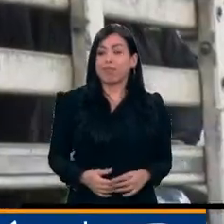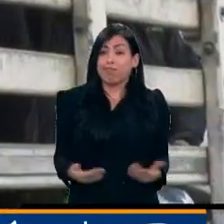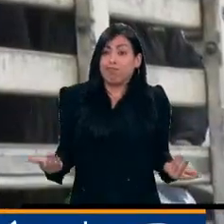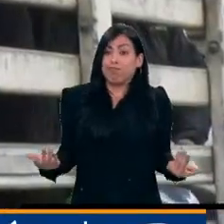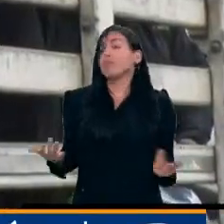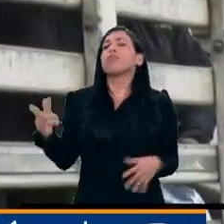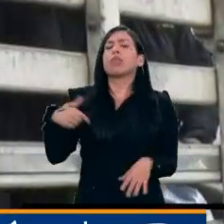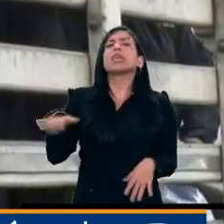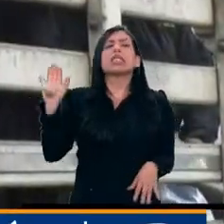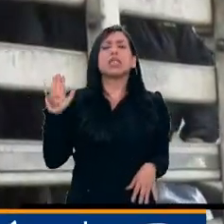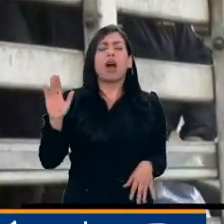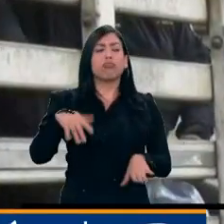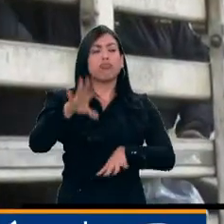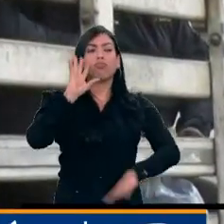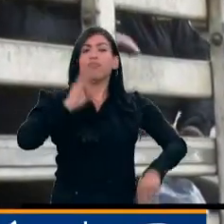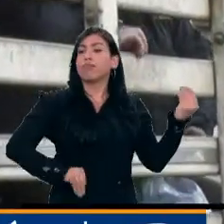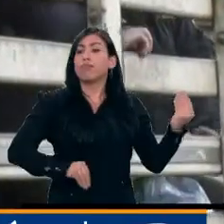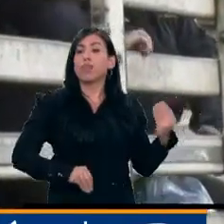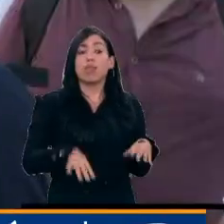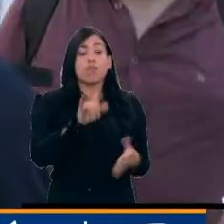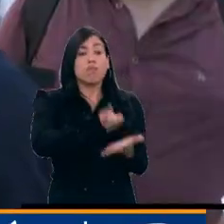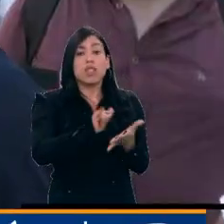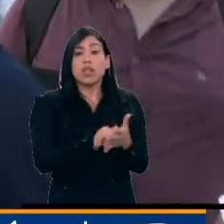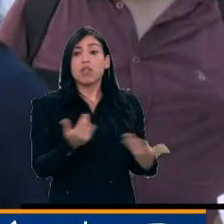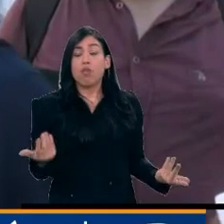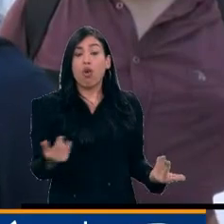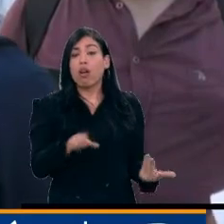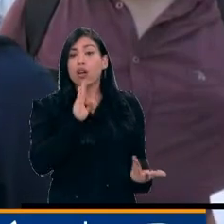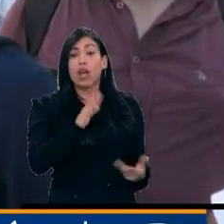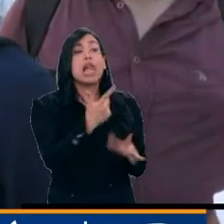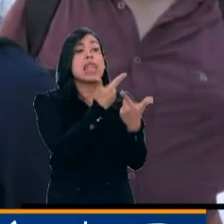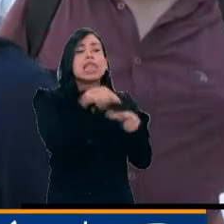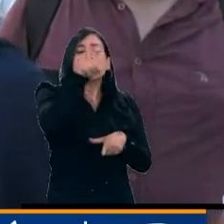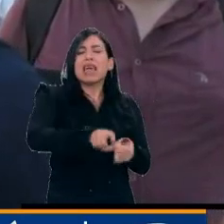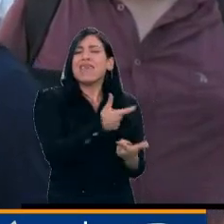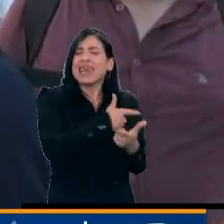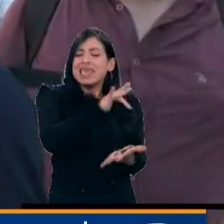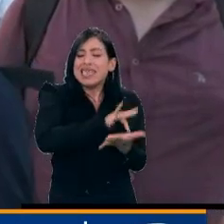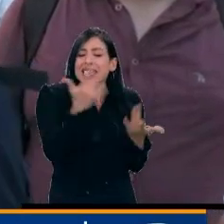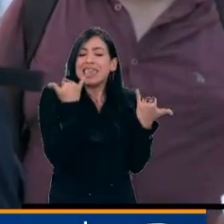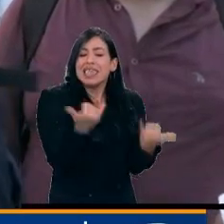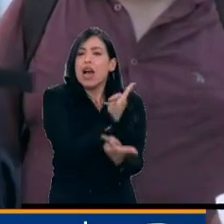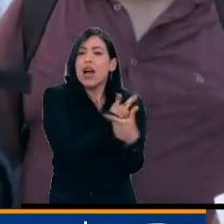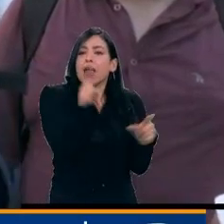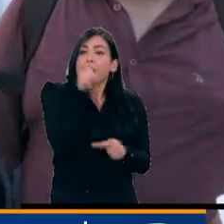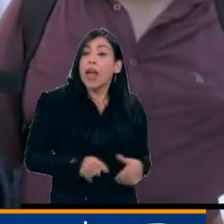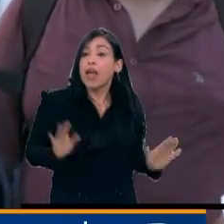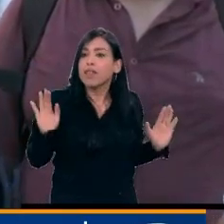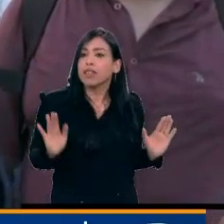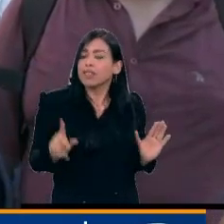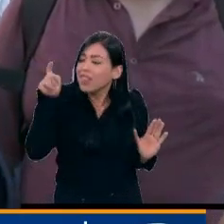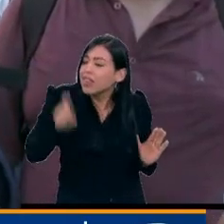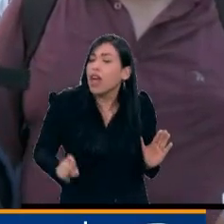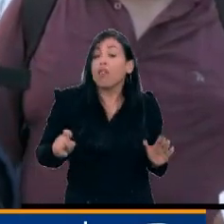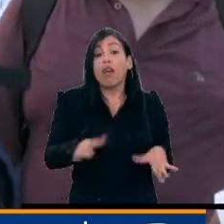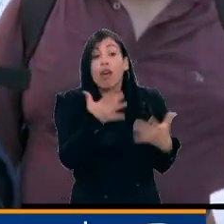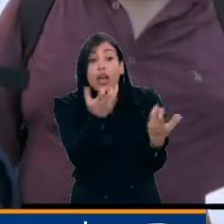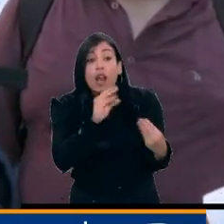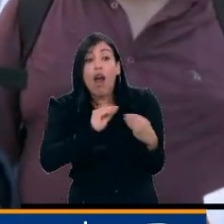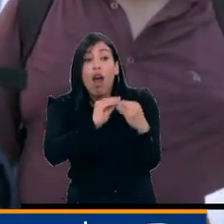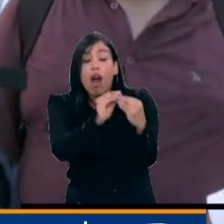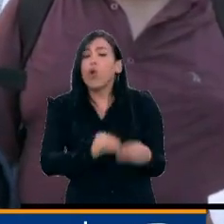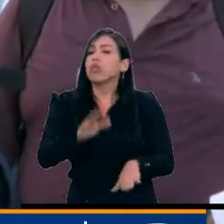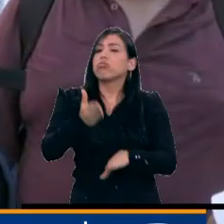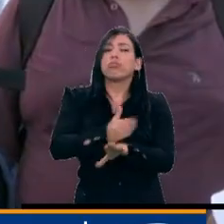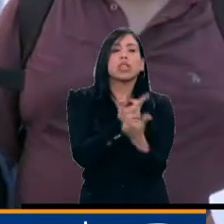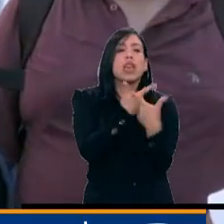Pusimos como un punto no negociable, por instrucciones de él, la libertad inmediata, la entrega inmediata al gobierno nacional de